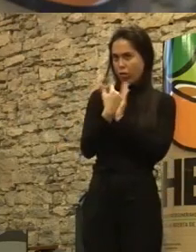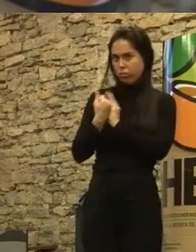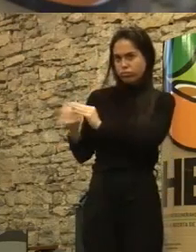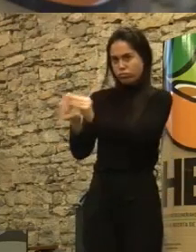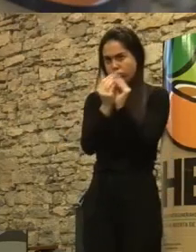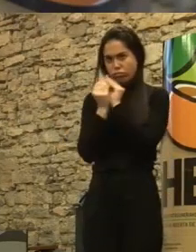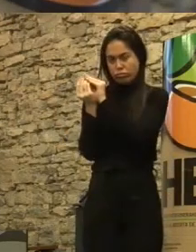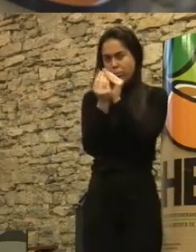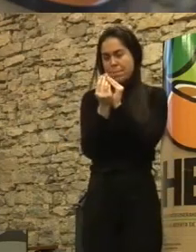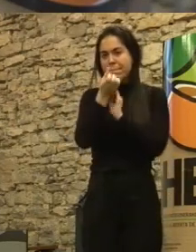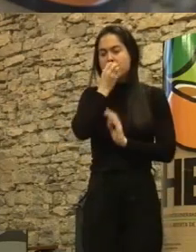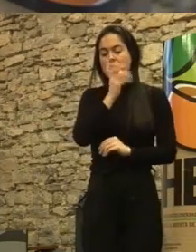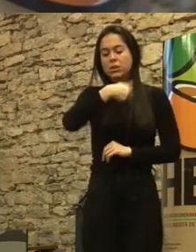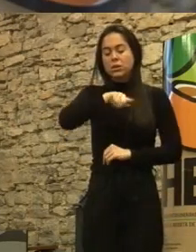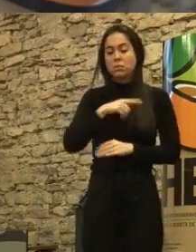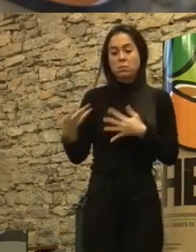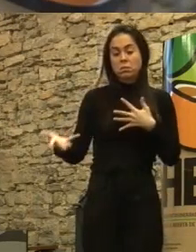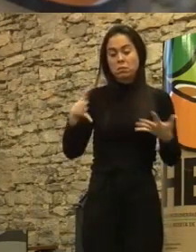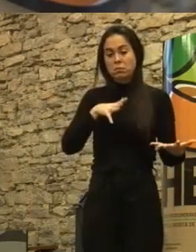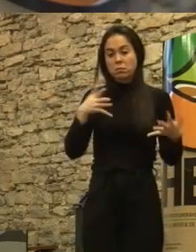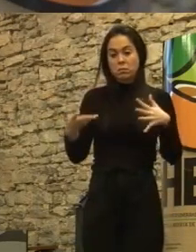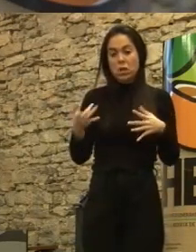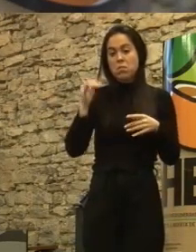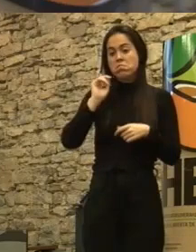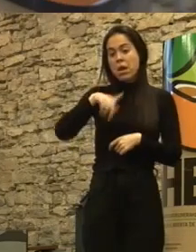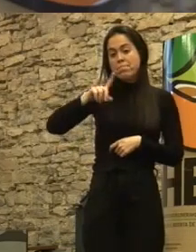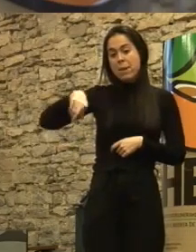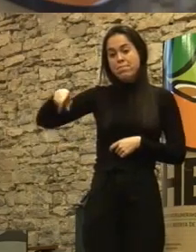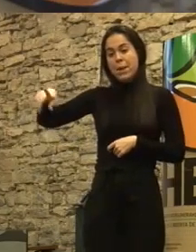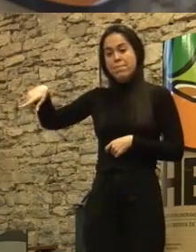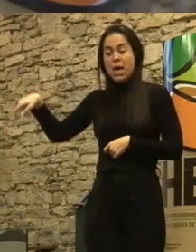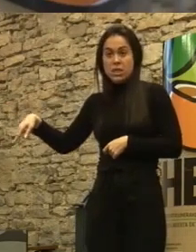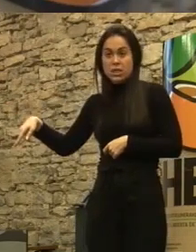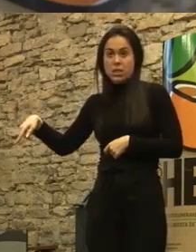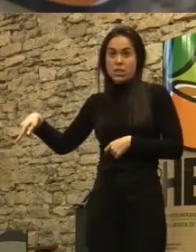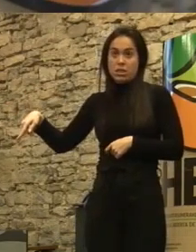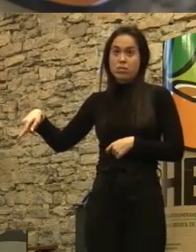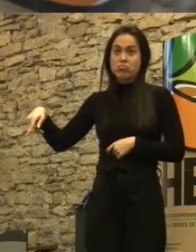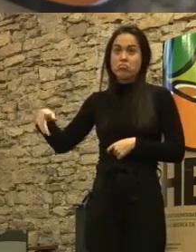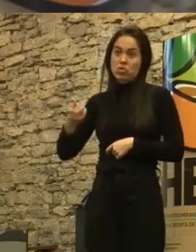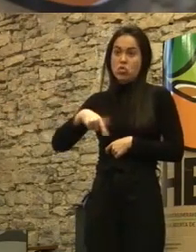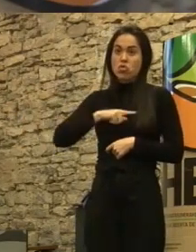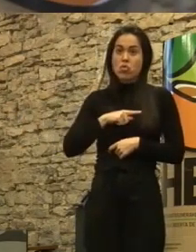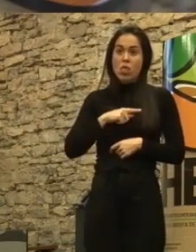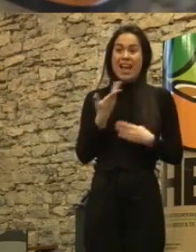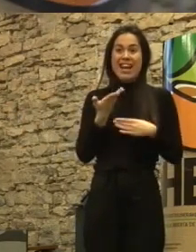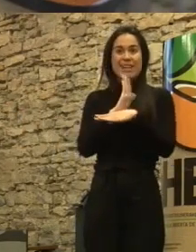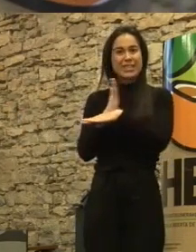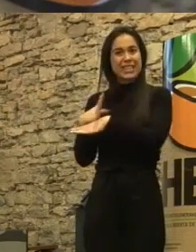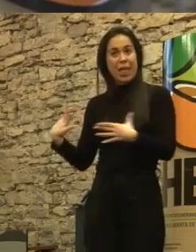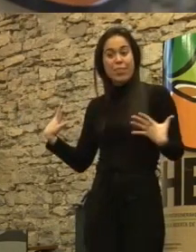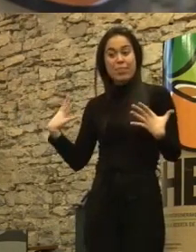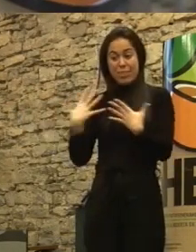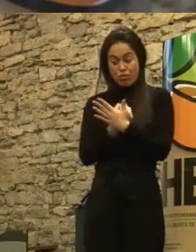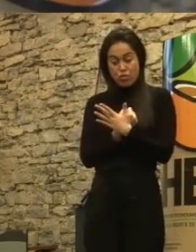Por lo tanto, nos reunimos aproximadamente cada mes una representación de todas las